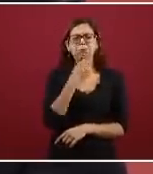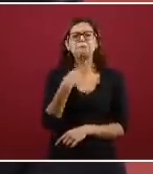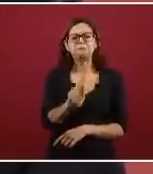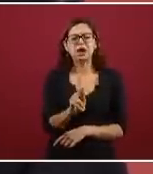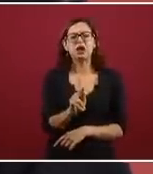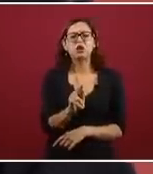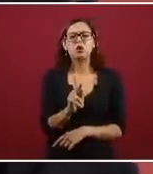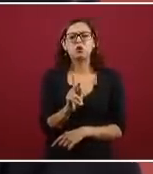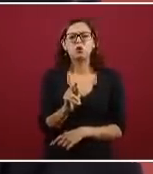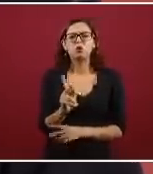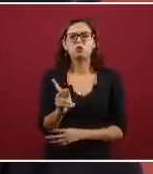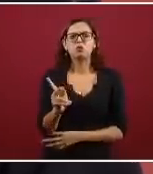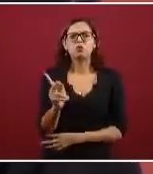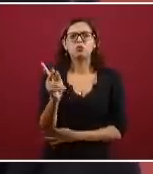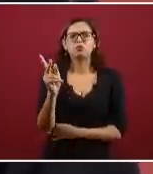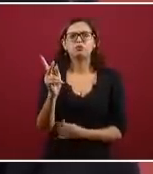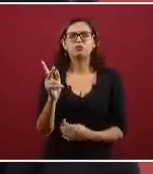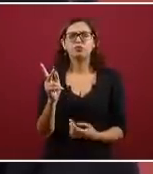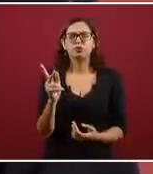que